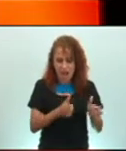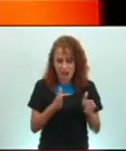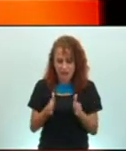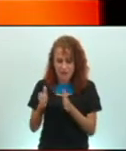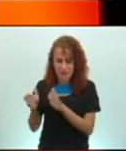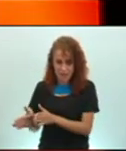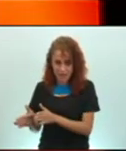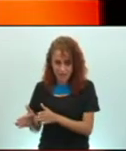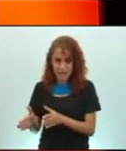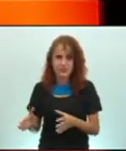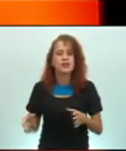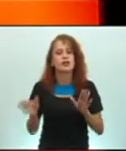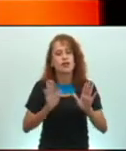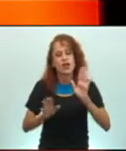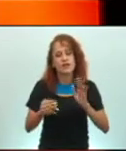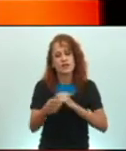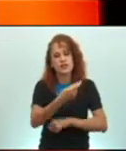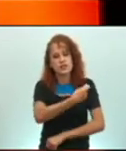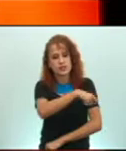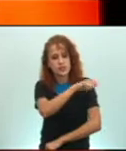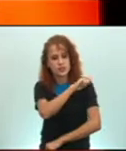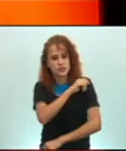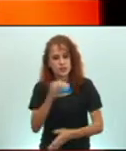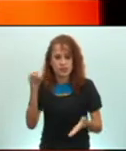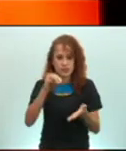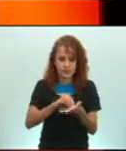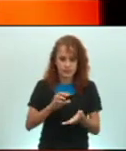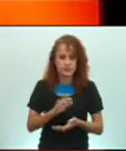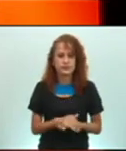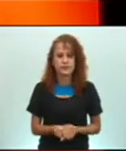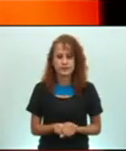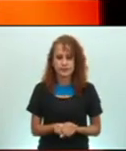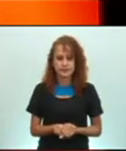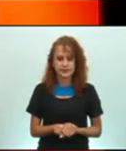fases que decreta la Defensa Civil en nuestro país.